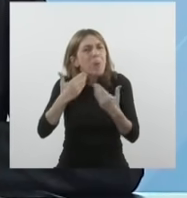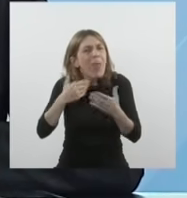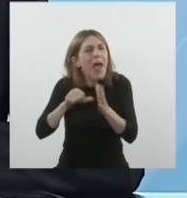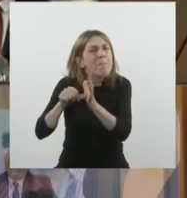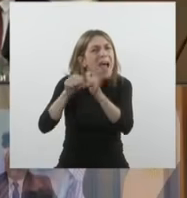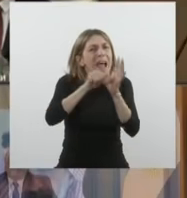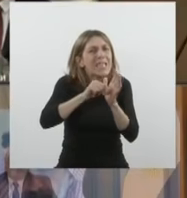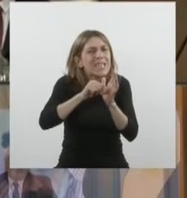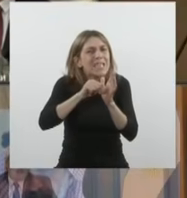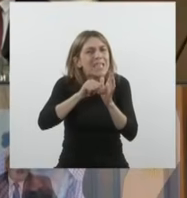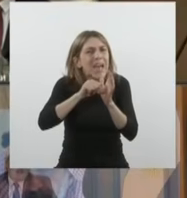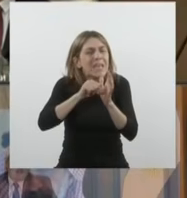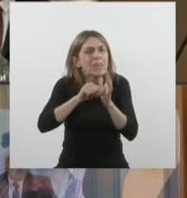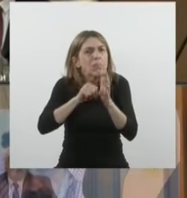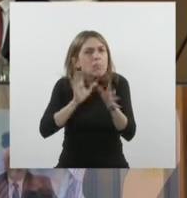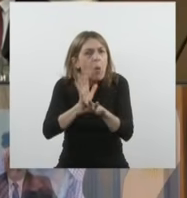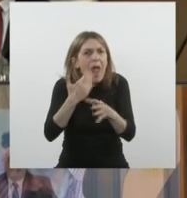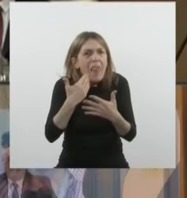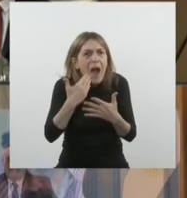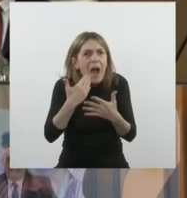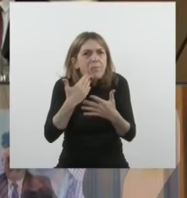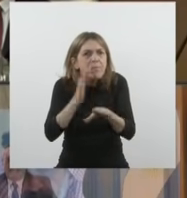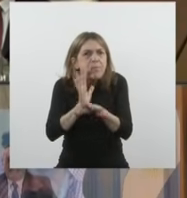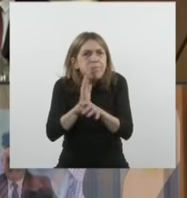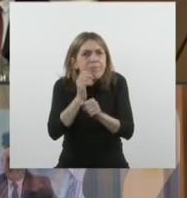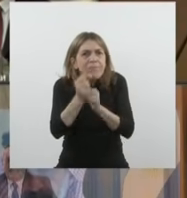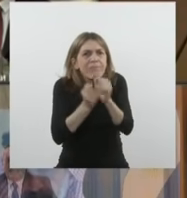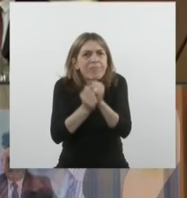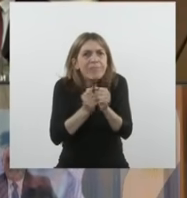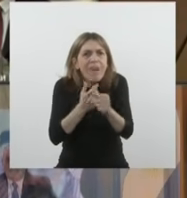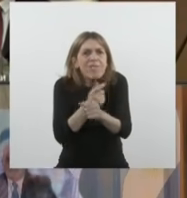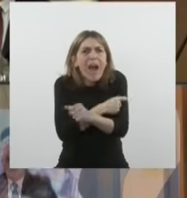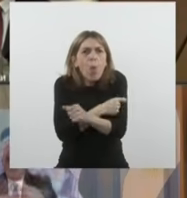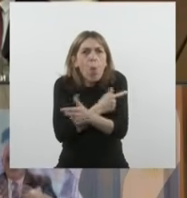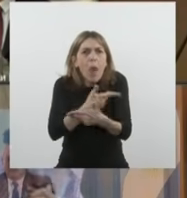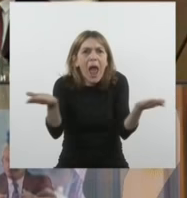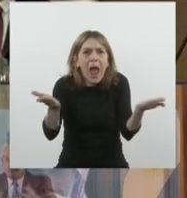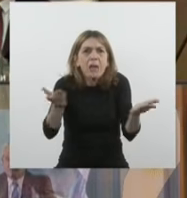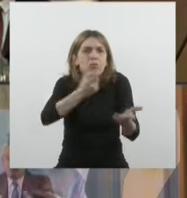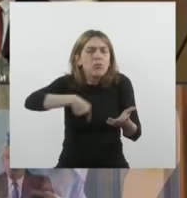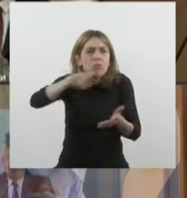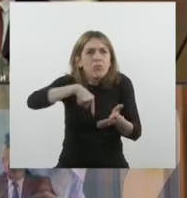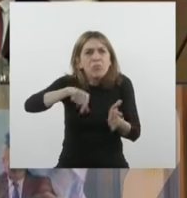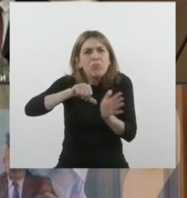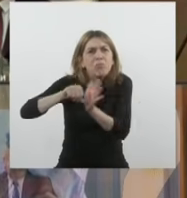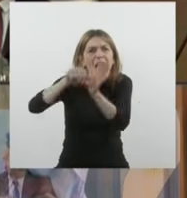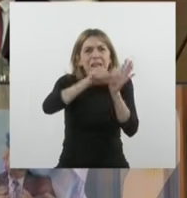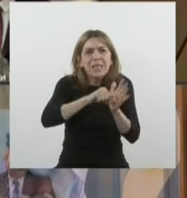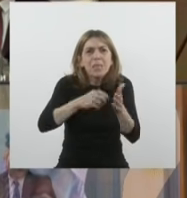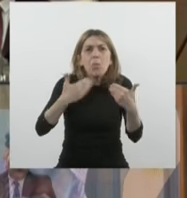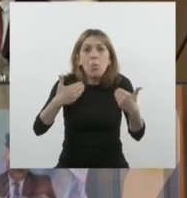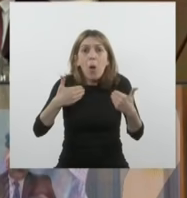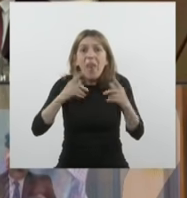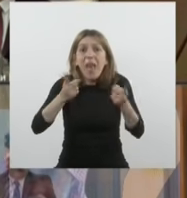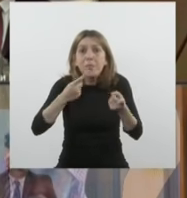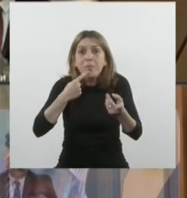con un bien global y que seamos capaces de llevar el auxilio de